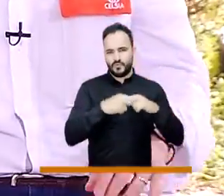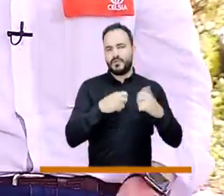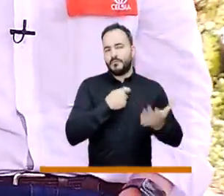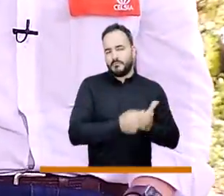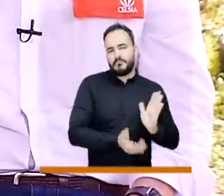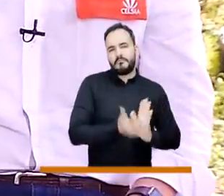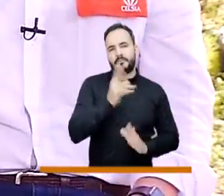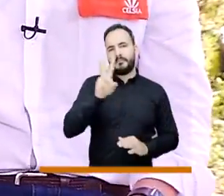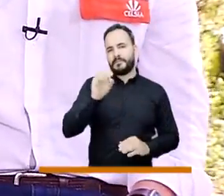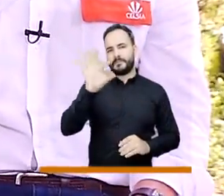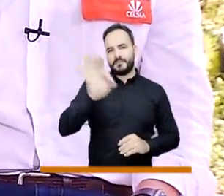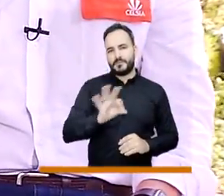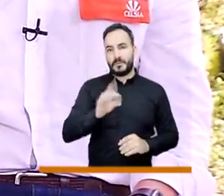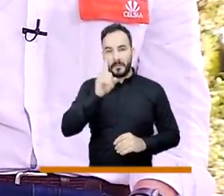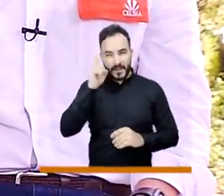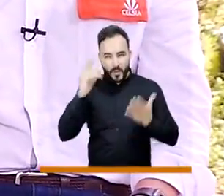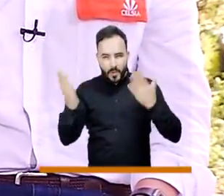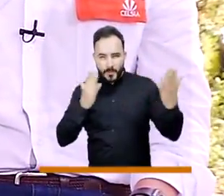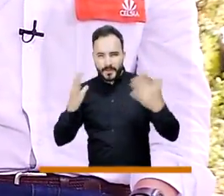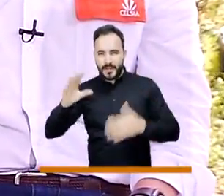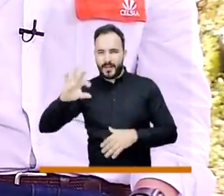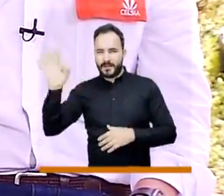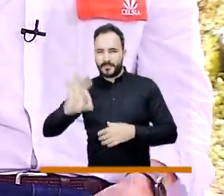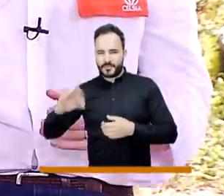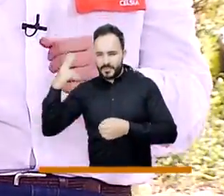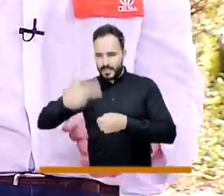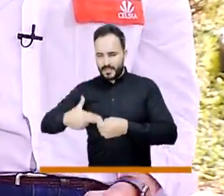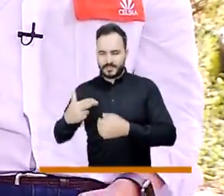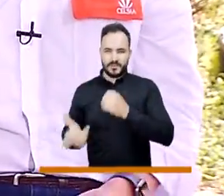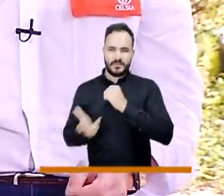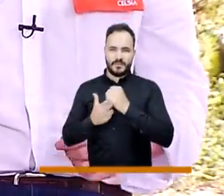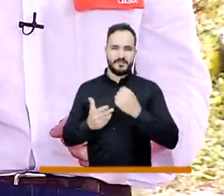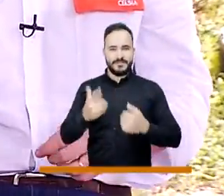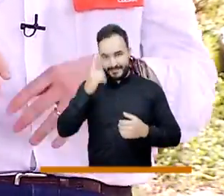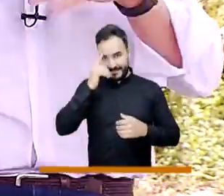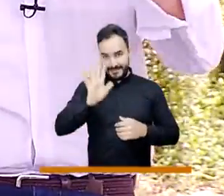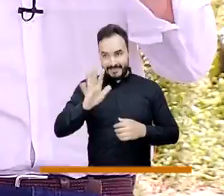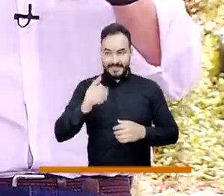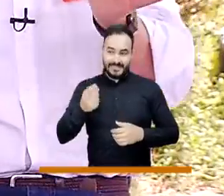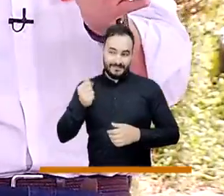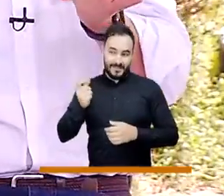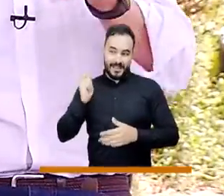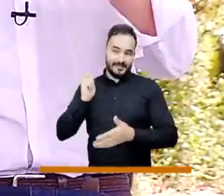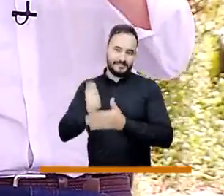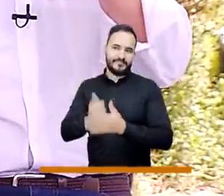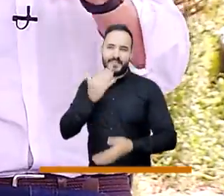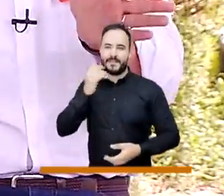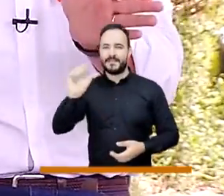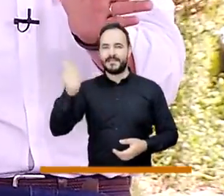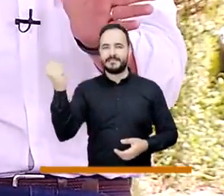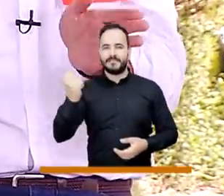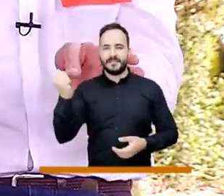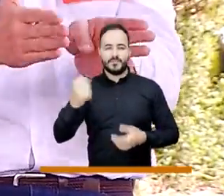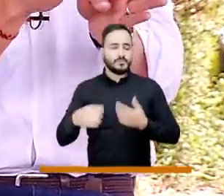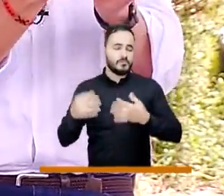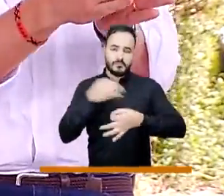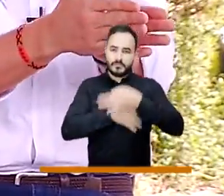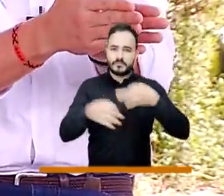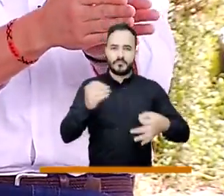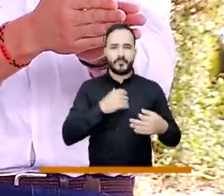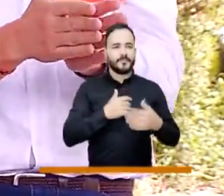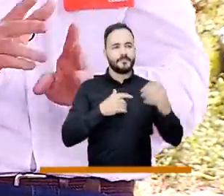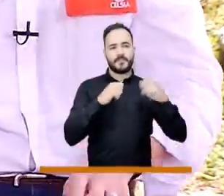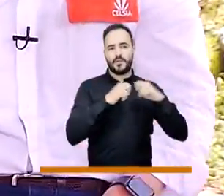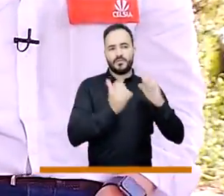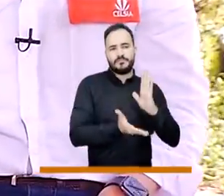uso. Pues, ¿sabes cuánto se ahorran en la de gasolina? O sea, mejor dicho, cambian la gasolina que les valía 10 pesos por un